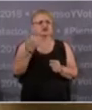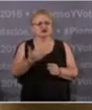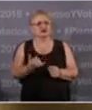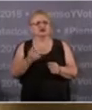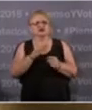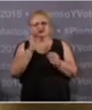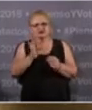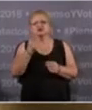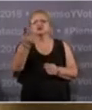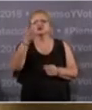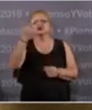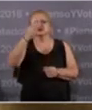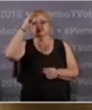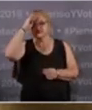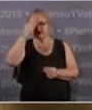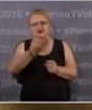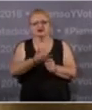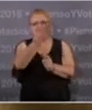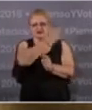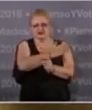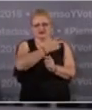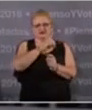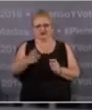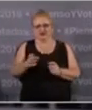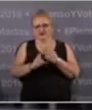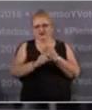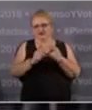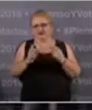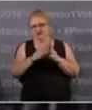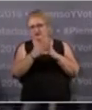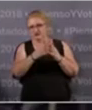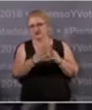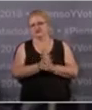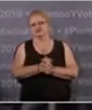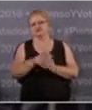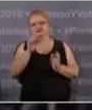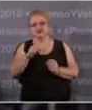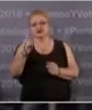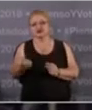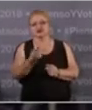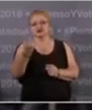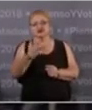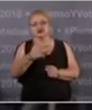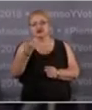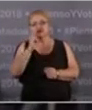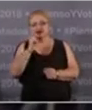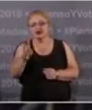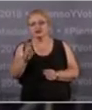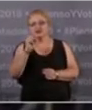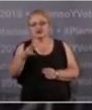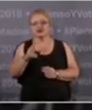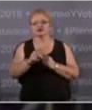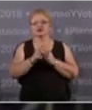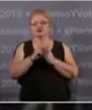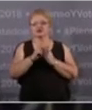respecto, específicamente sobre prevención de violencia y delincuencia? Bueno, este es un tema que tiene que ver con las políticas transversales a las